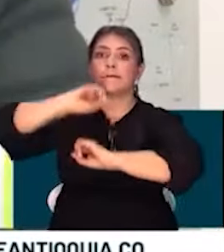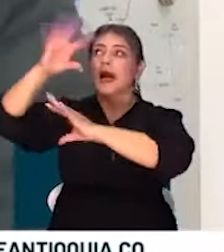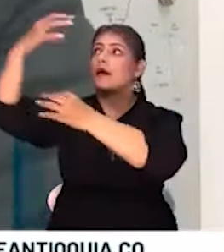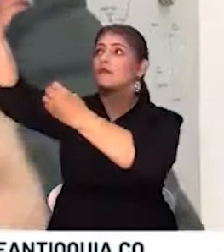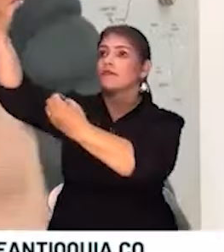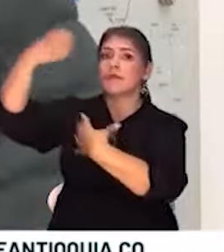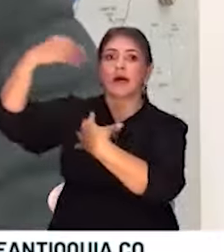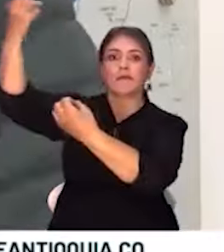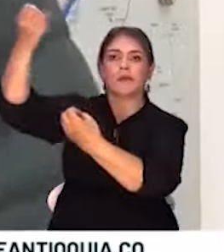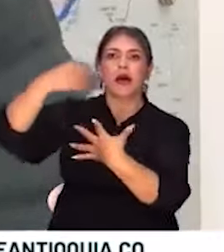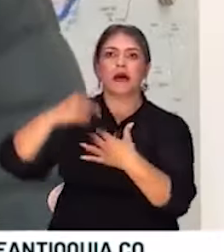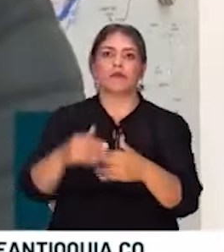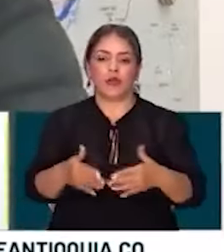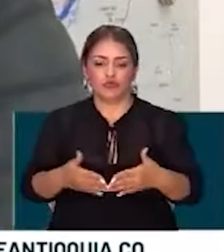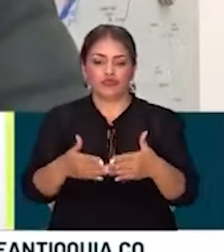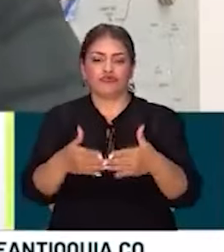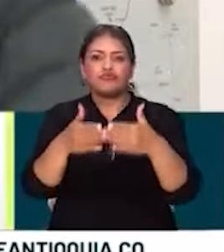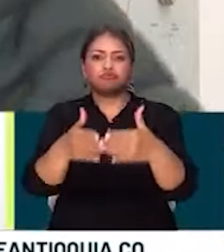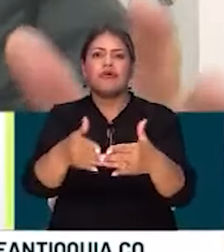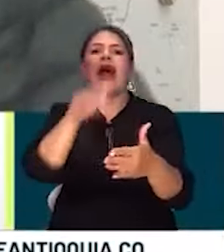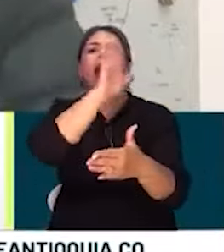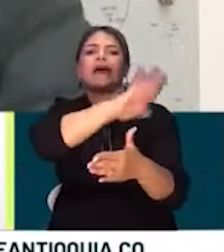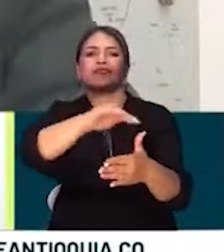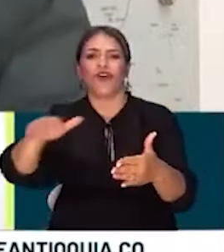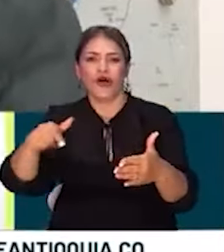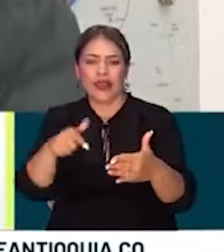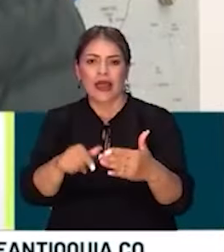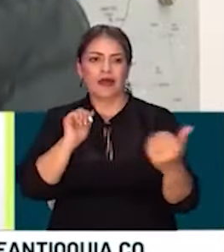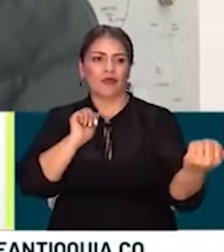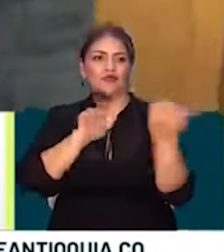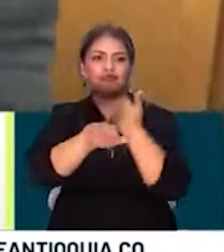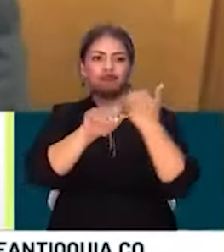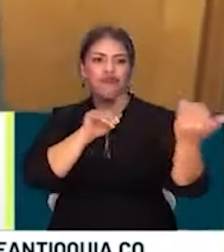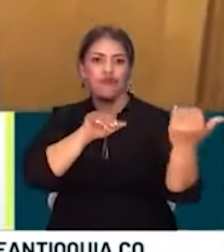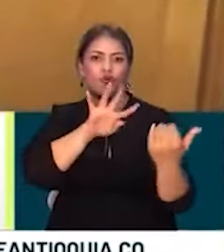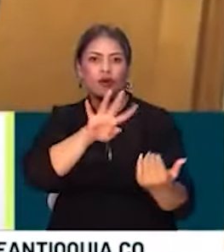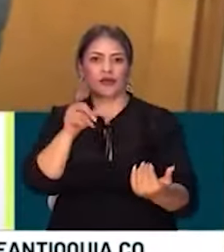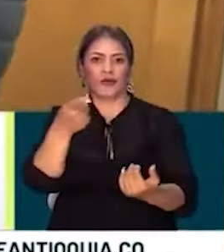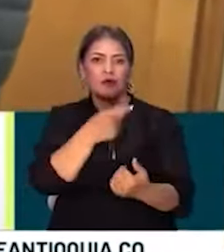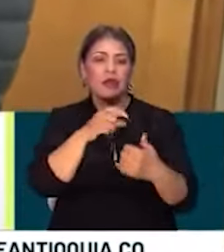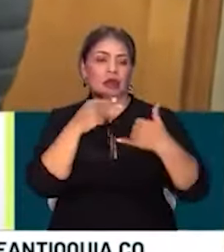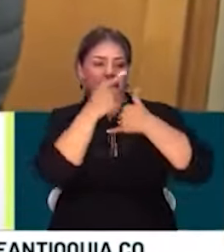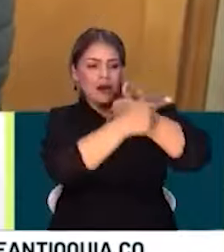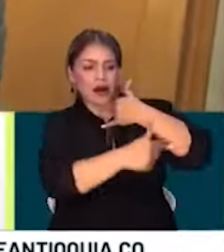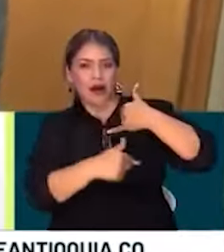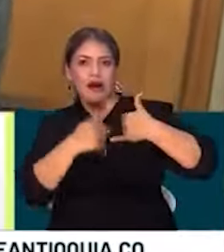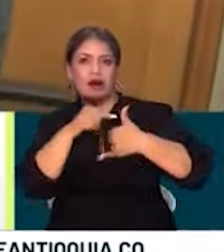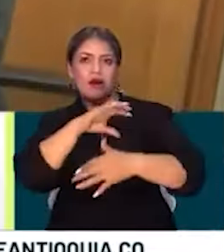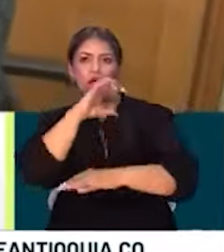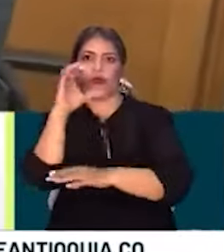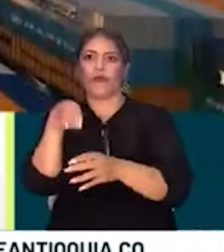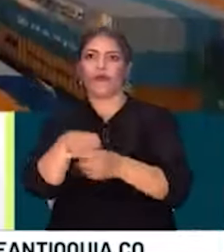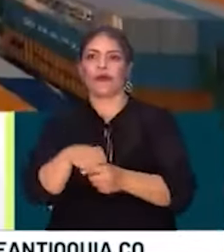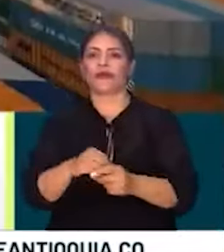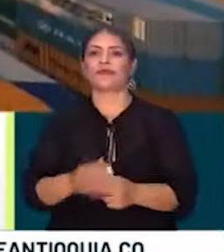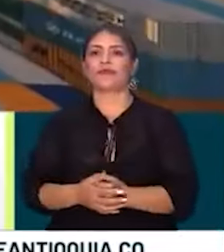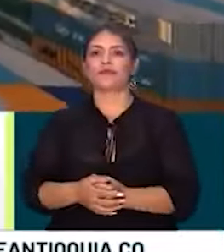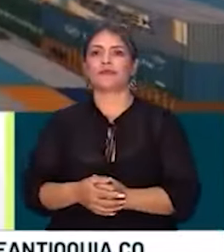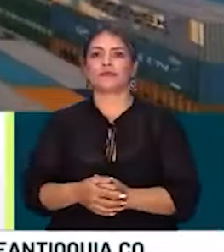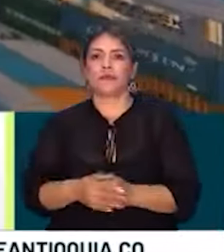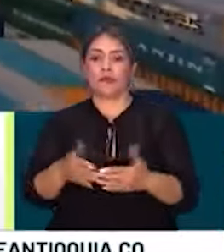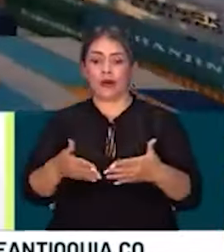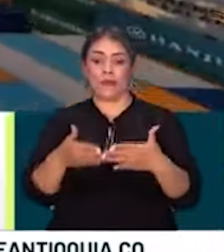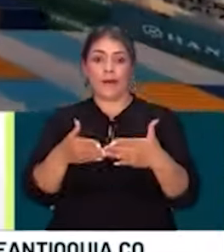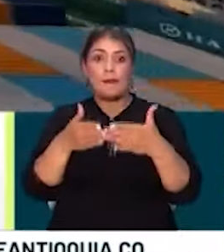pasen por ese puerto y pasen por estas vías de cuarta generación que son de conexión Nacional de acuerdo con el funcionario la operación del puerto hará